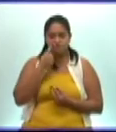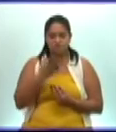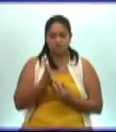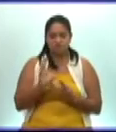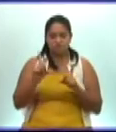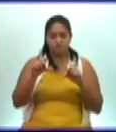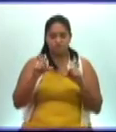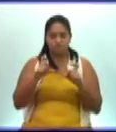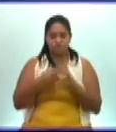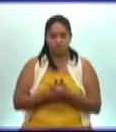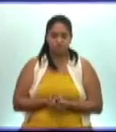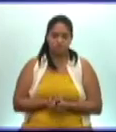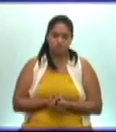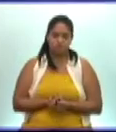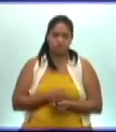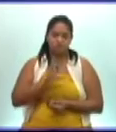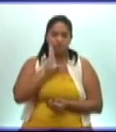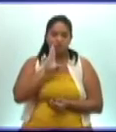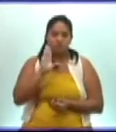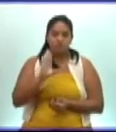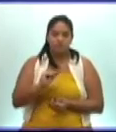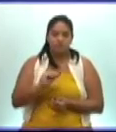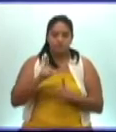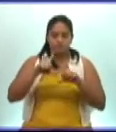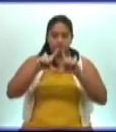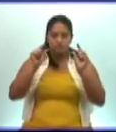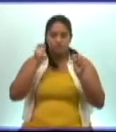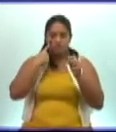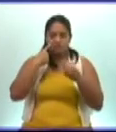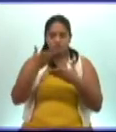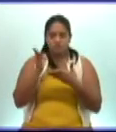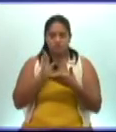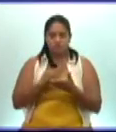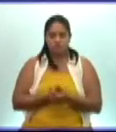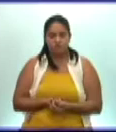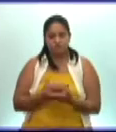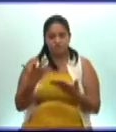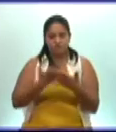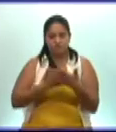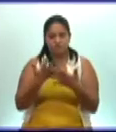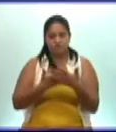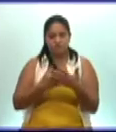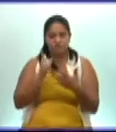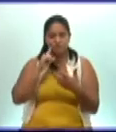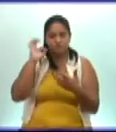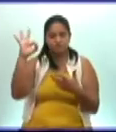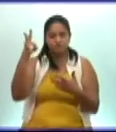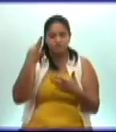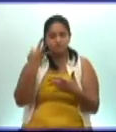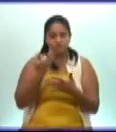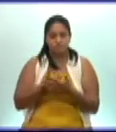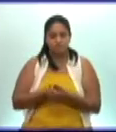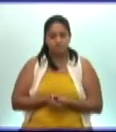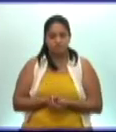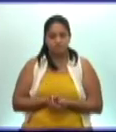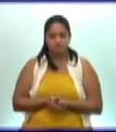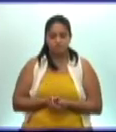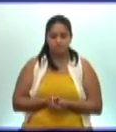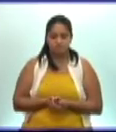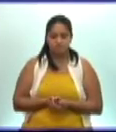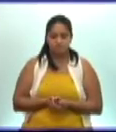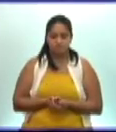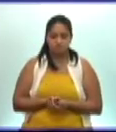diapositiva. Dice la diapositiva que la interferencia es la superposición de dos o más haces